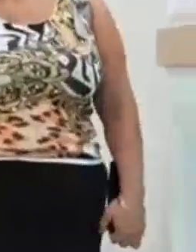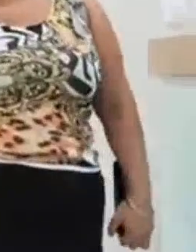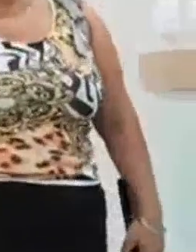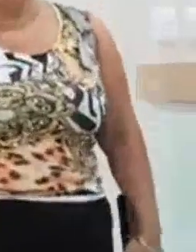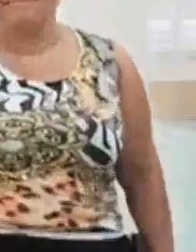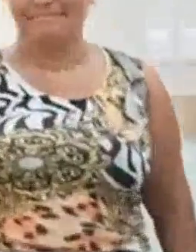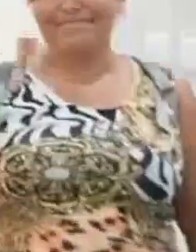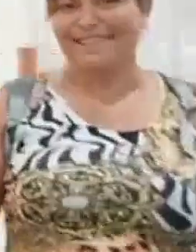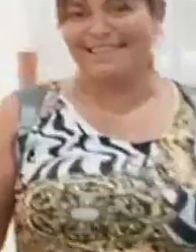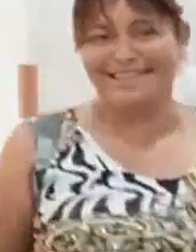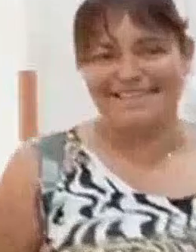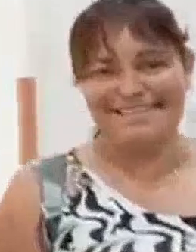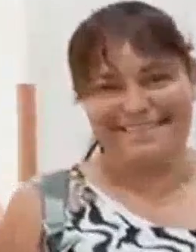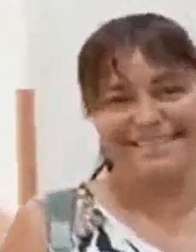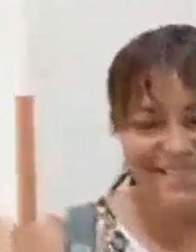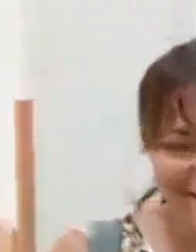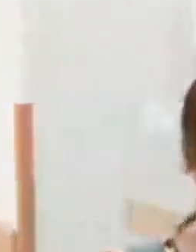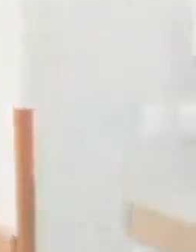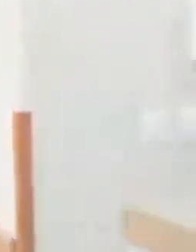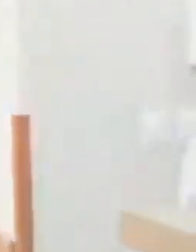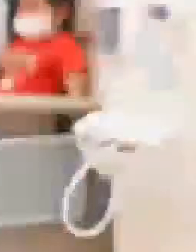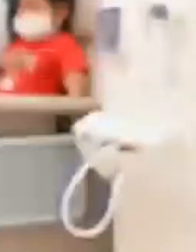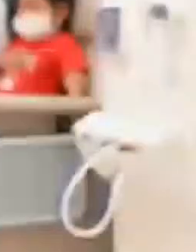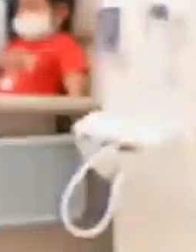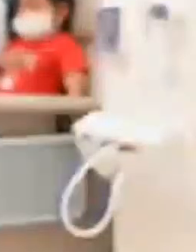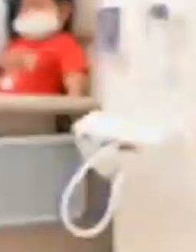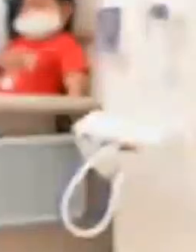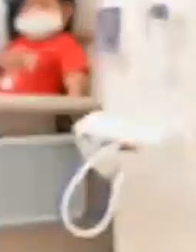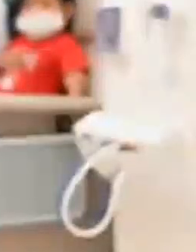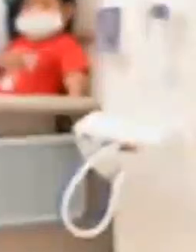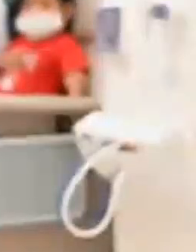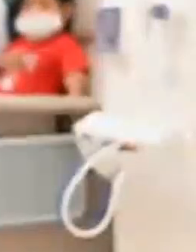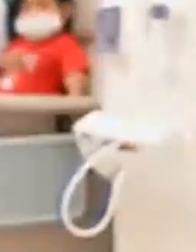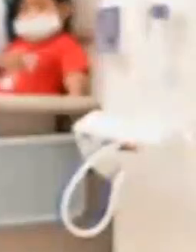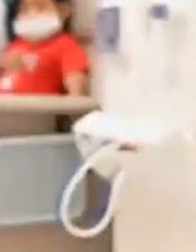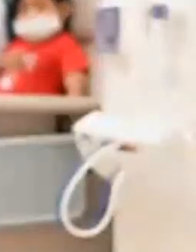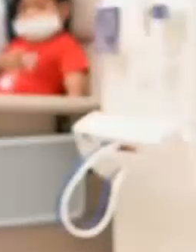Estoy agradecida con todo el personal del hospital. Muchas gracias por la